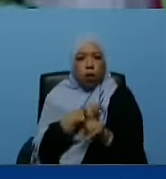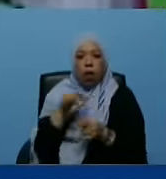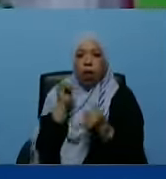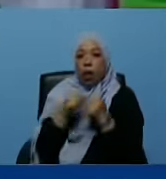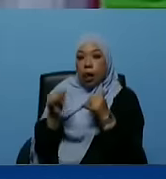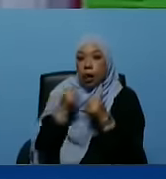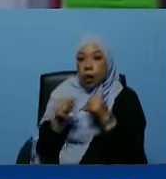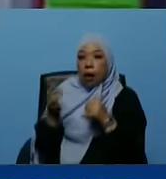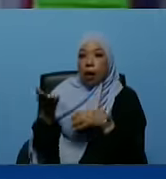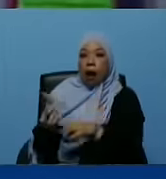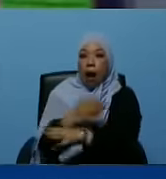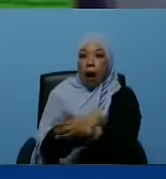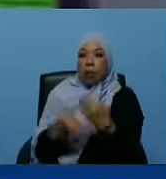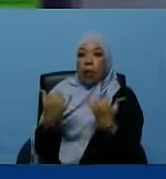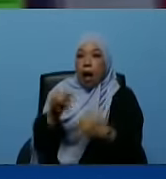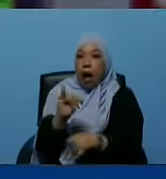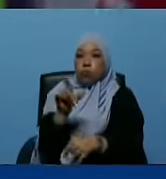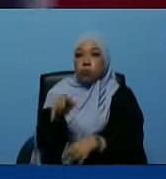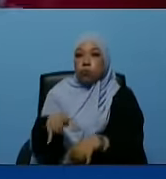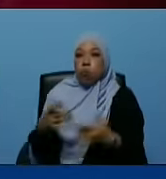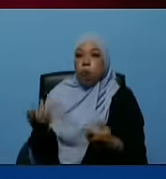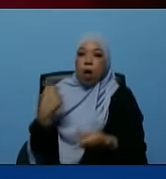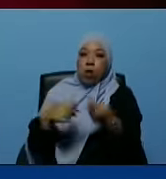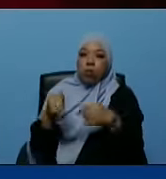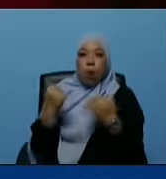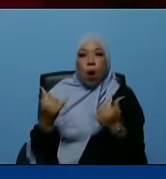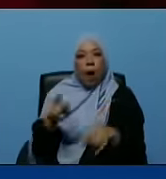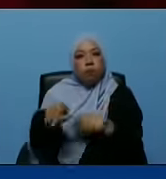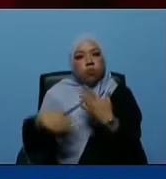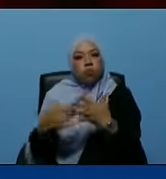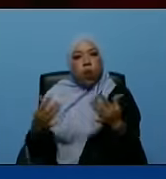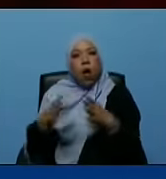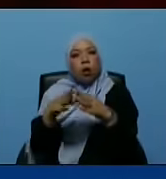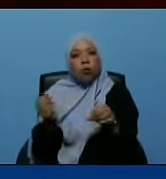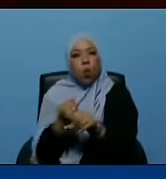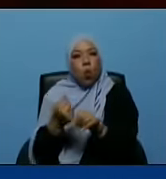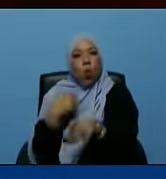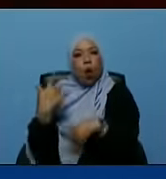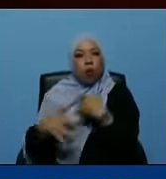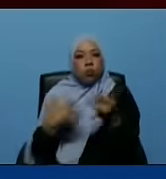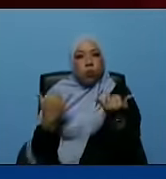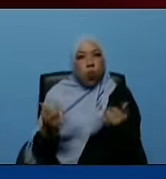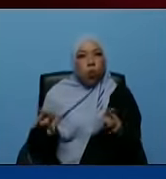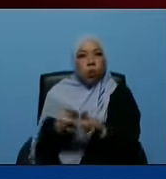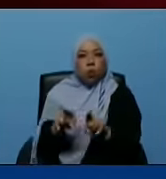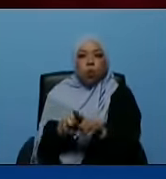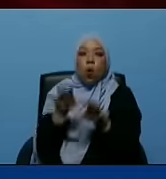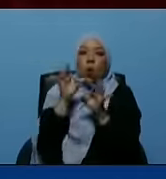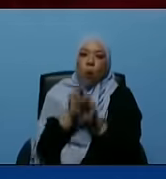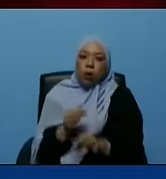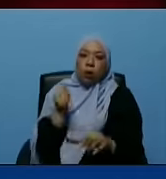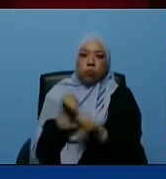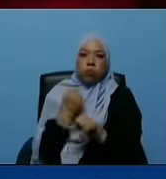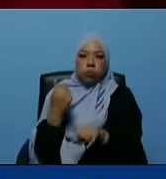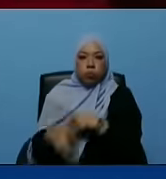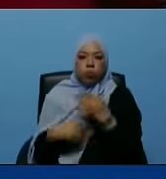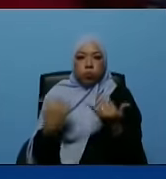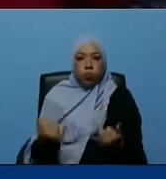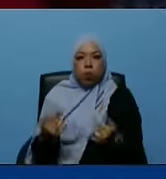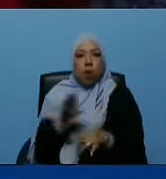cerveceras que antes existían, vamos a blindar, presidente, a todos estos que hasta ahora han sido concesionarios para que